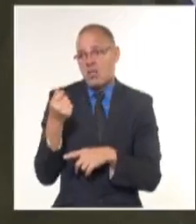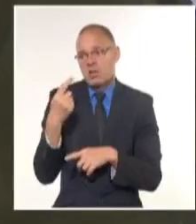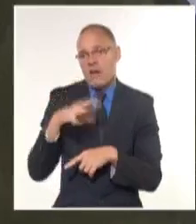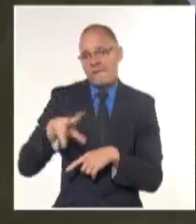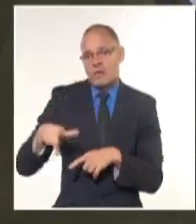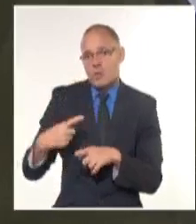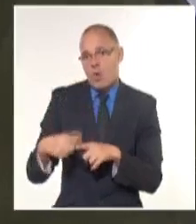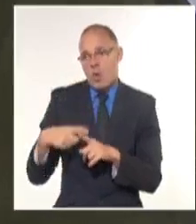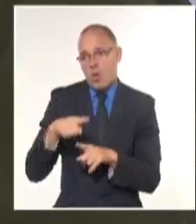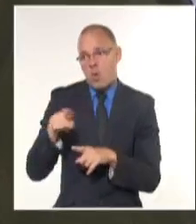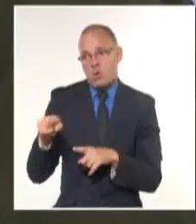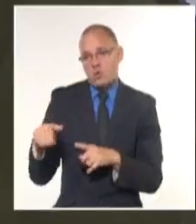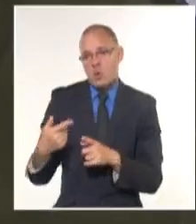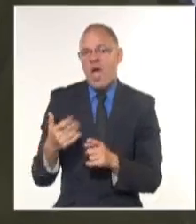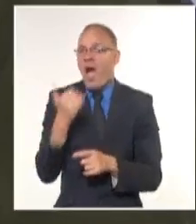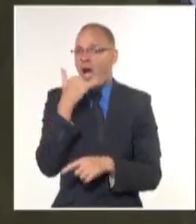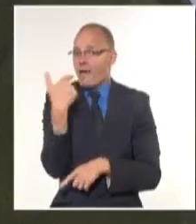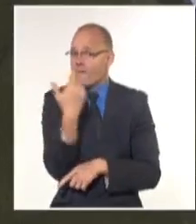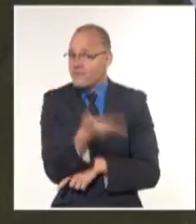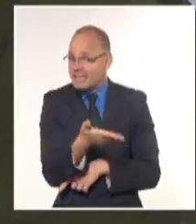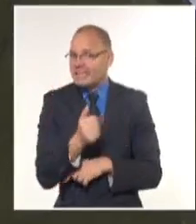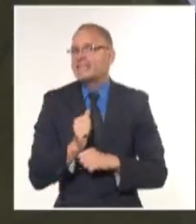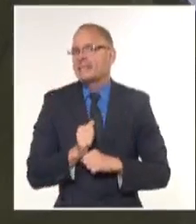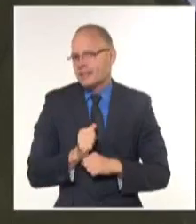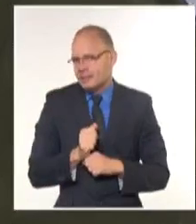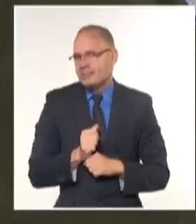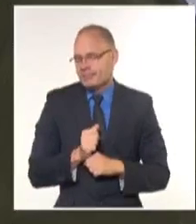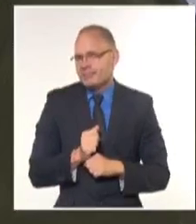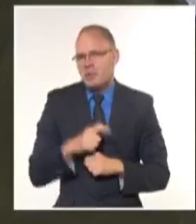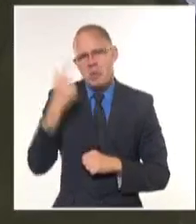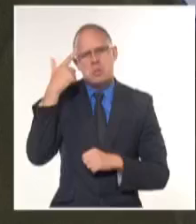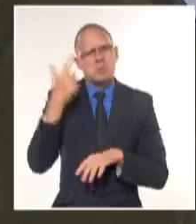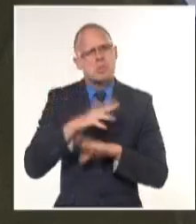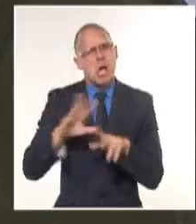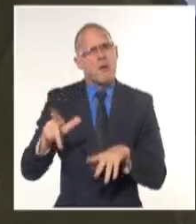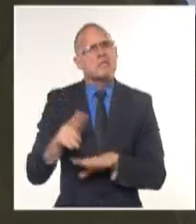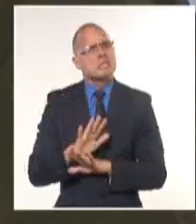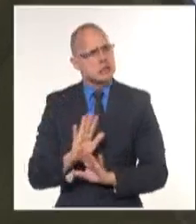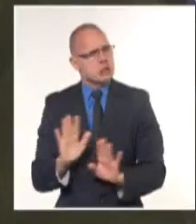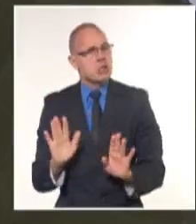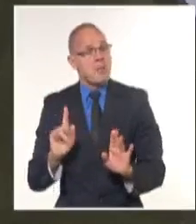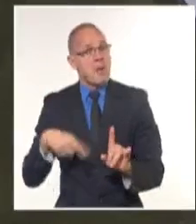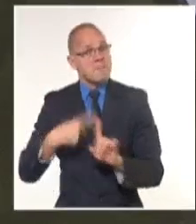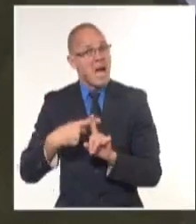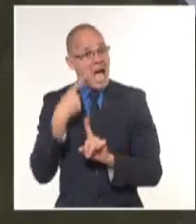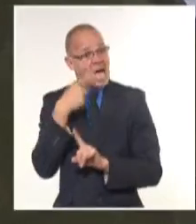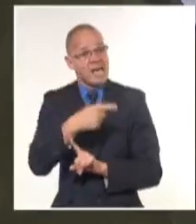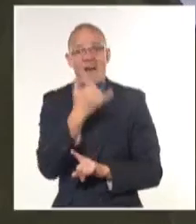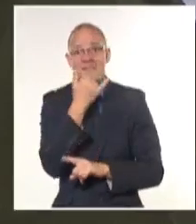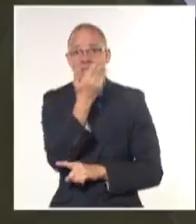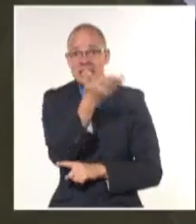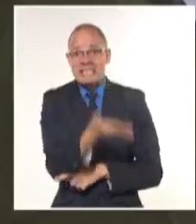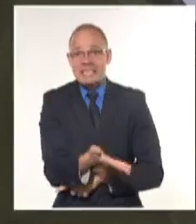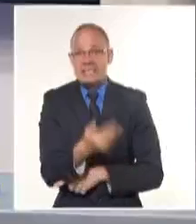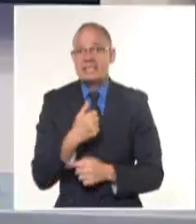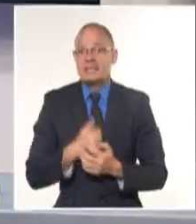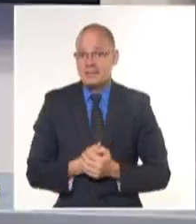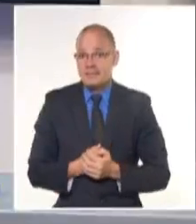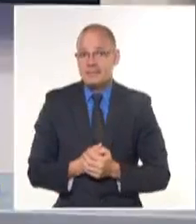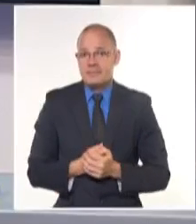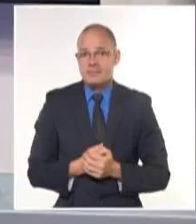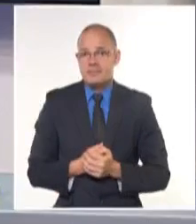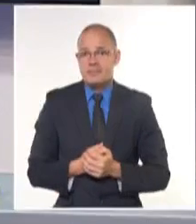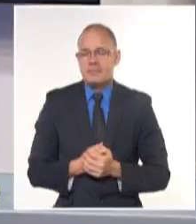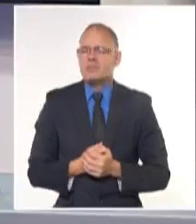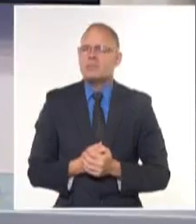desvío de ese recurso, sino los impactos que tienen en sectores que realmente son, insisto en la palabra, vulnerables. ¿Qué hicieron en la